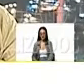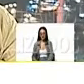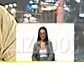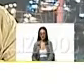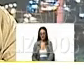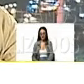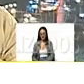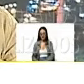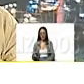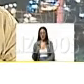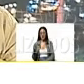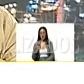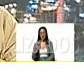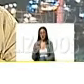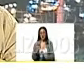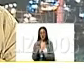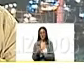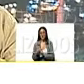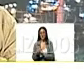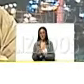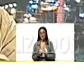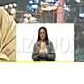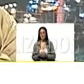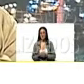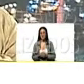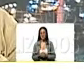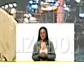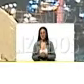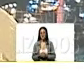Grandes cambios ha habido, Luis.